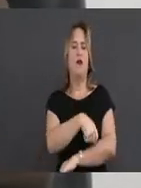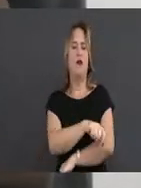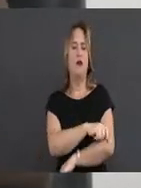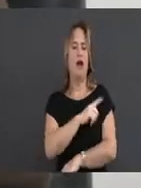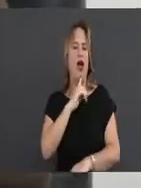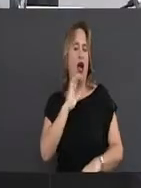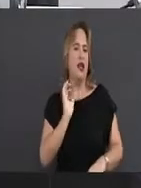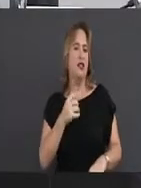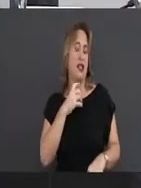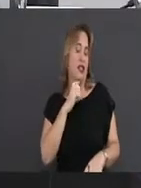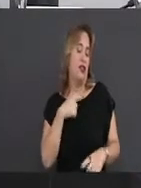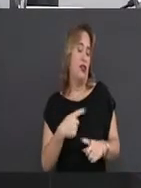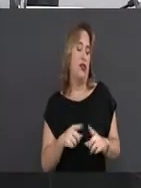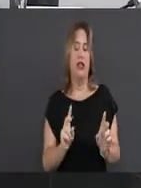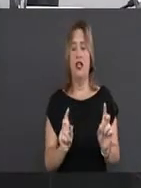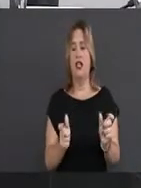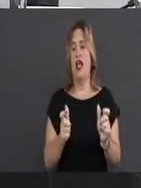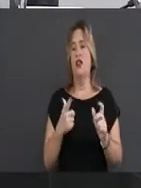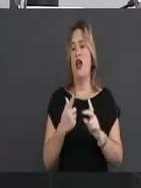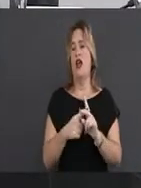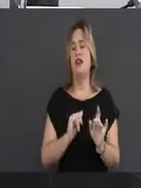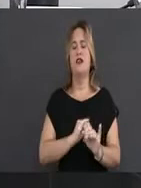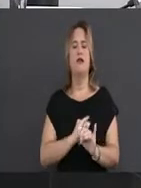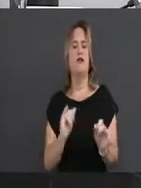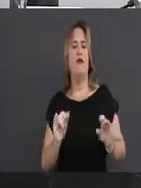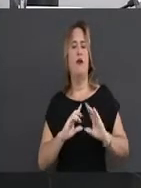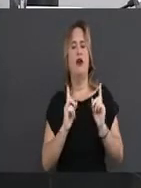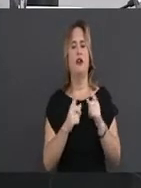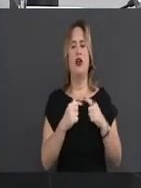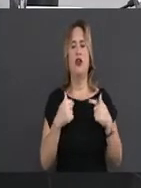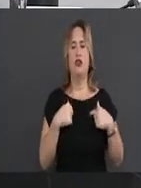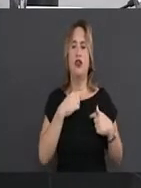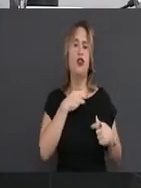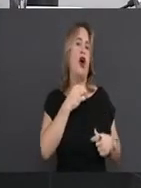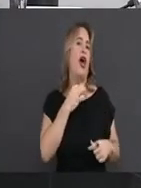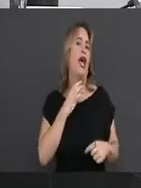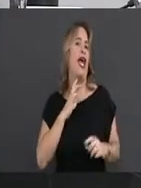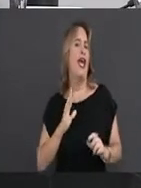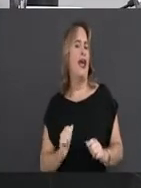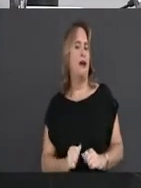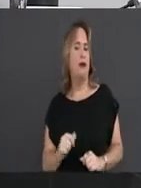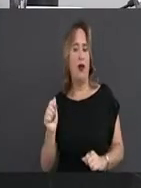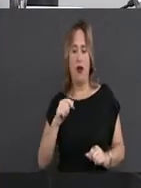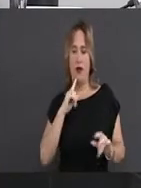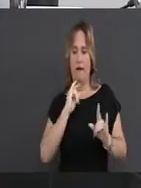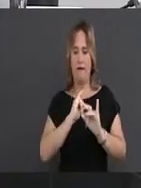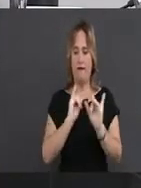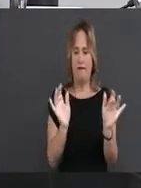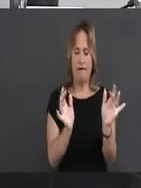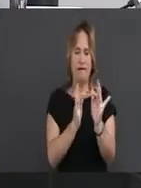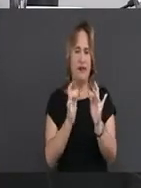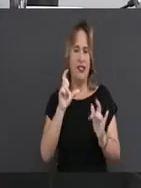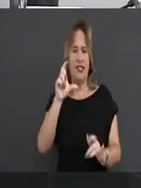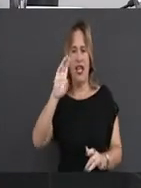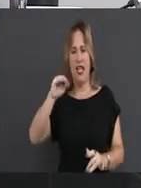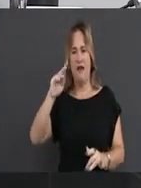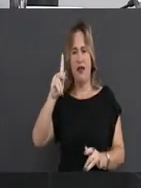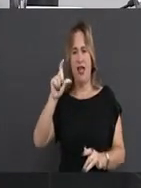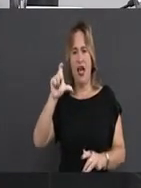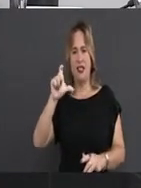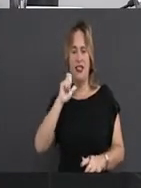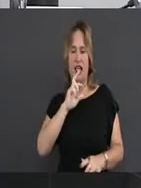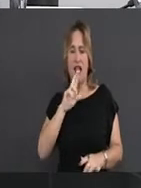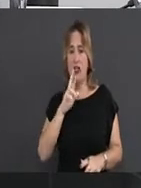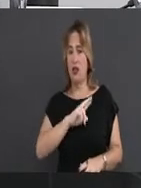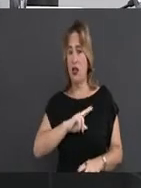Así es. Desde entonces la radio se ha mantenido imbatible junto a nosotros. Por ejemplo, ahora estamos en transmisión directa por CMKC, Radio